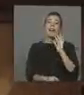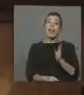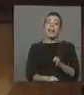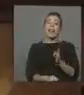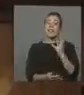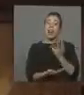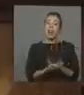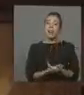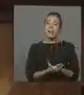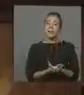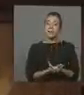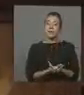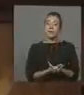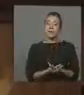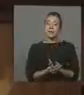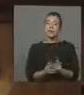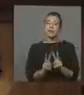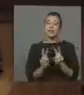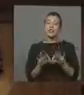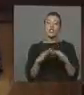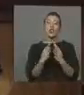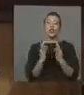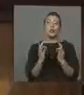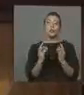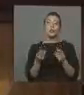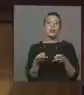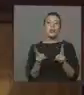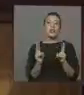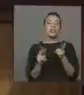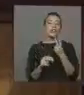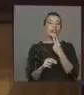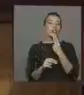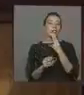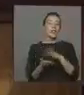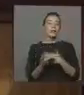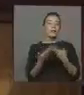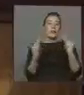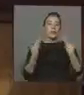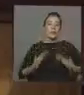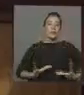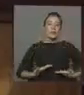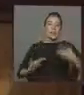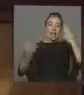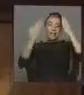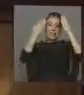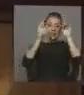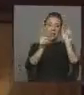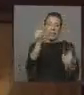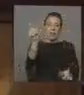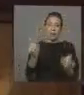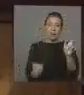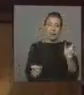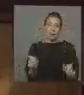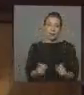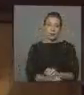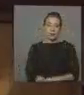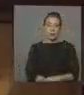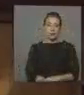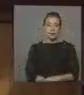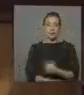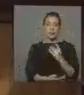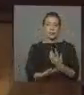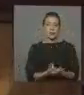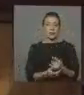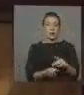existir respecto del pleno goce de los derechos de la vida y la integridad física y psíquica de las personas. En cuanto a la existencia